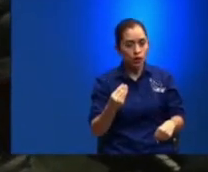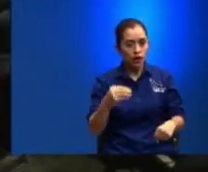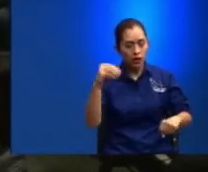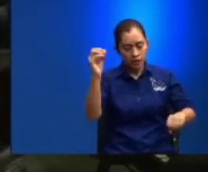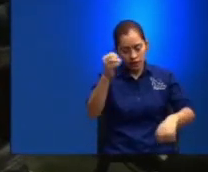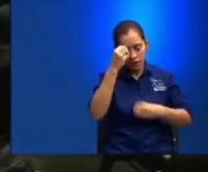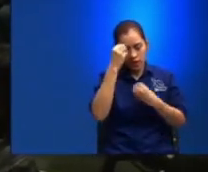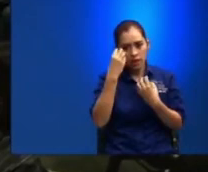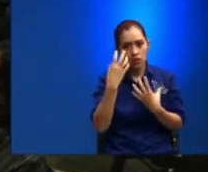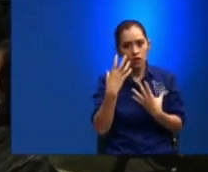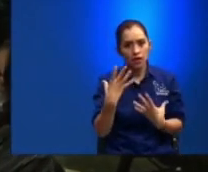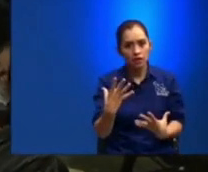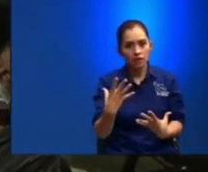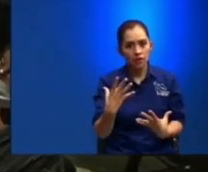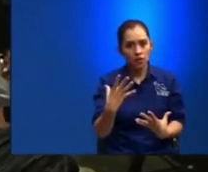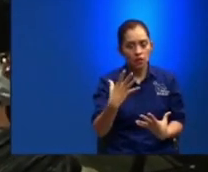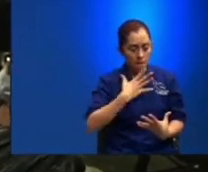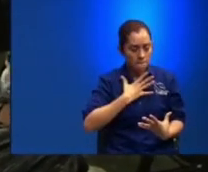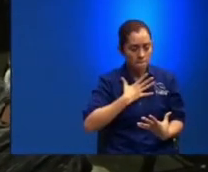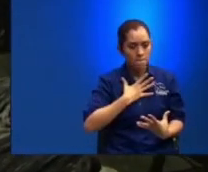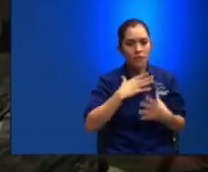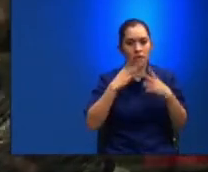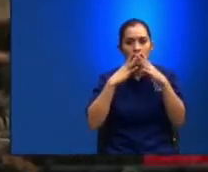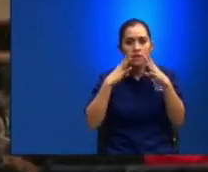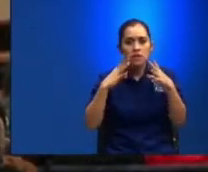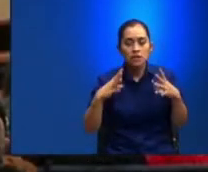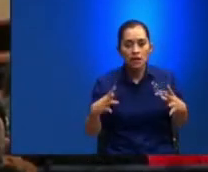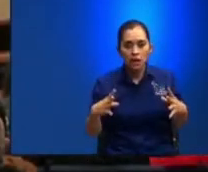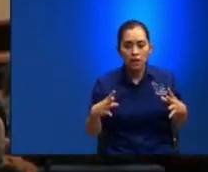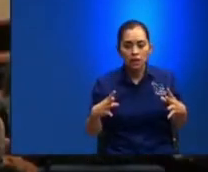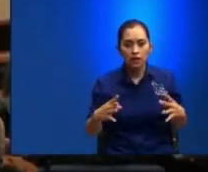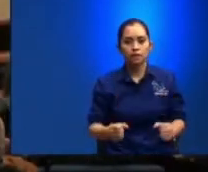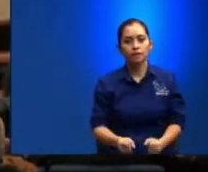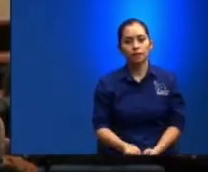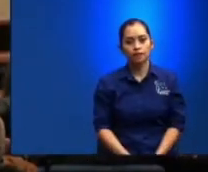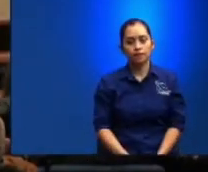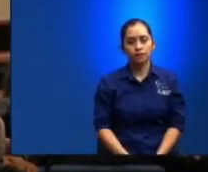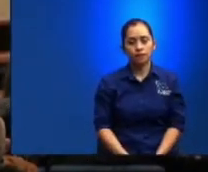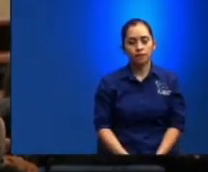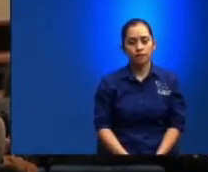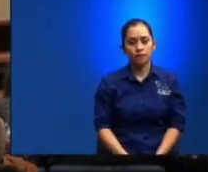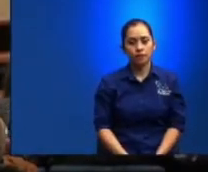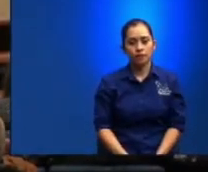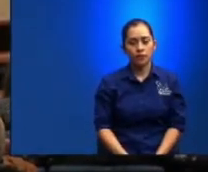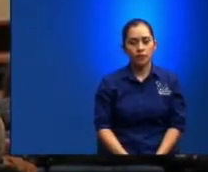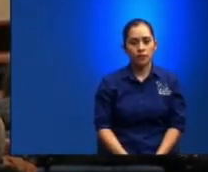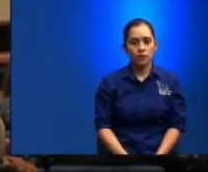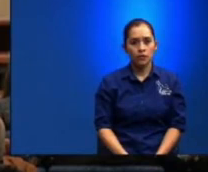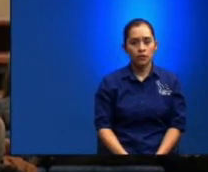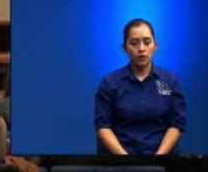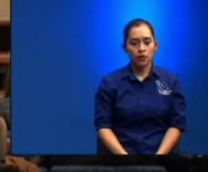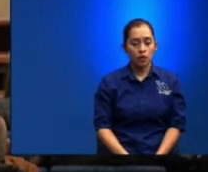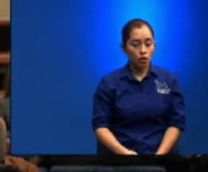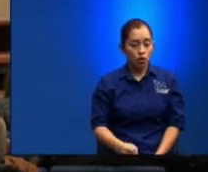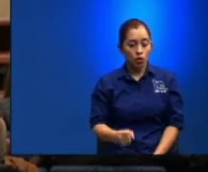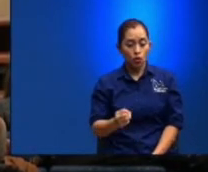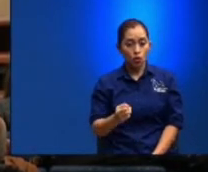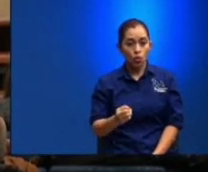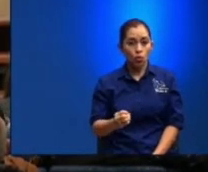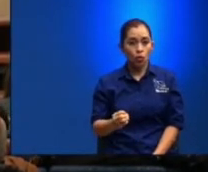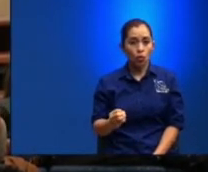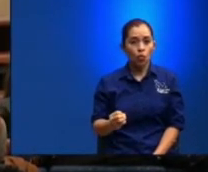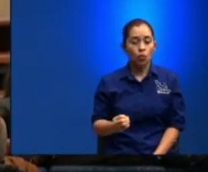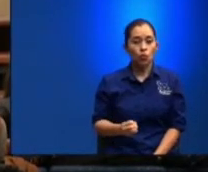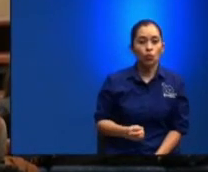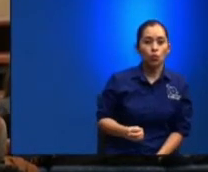y entonces le dice yo también te digo lo siguiente te digo cuál es tu naturaleza de piedra porque tú